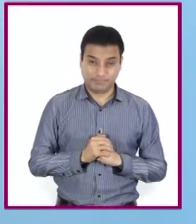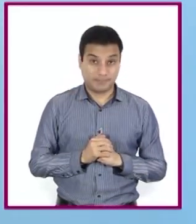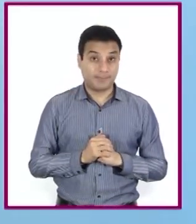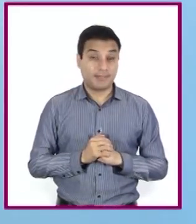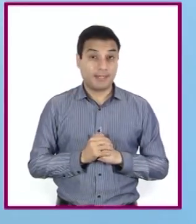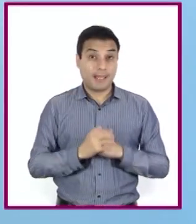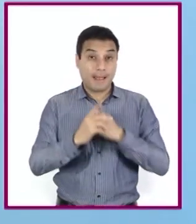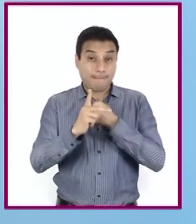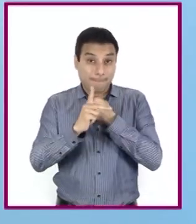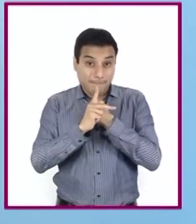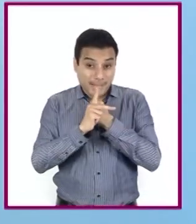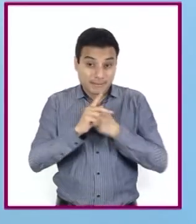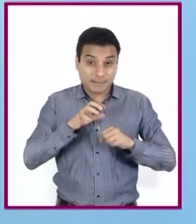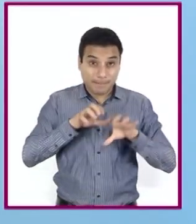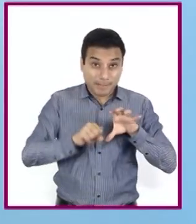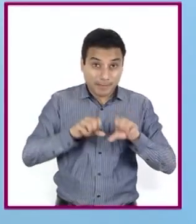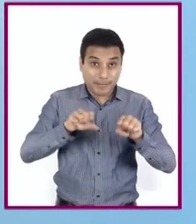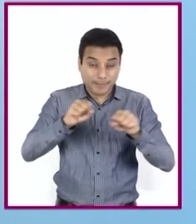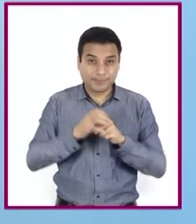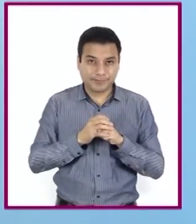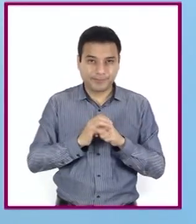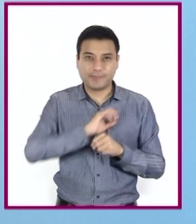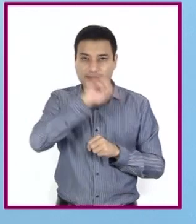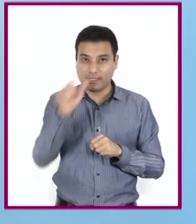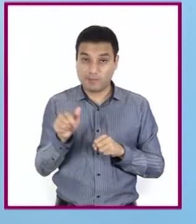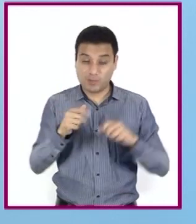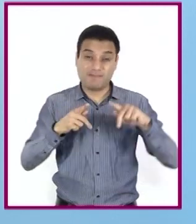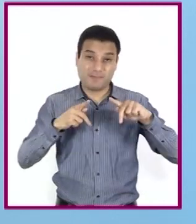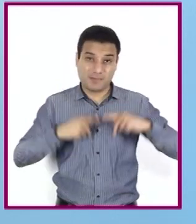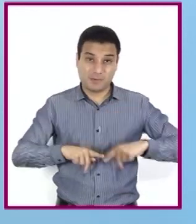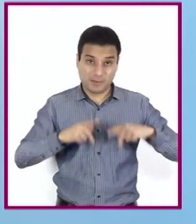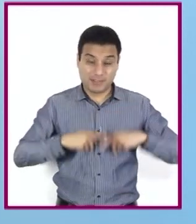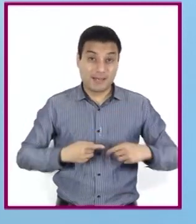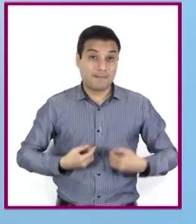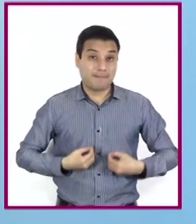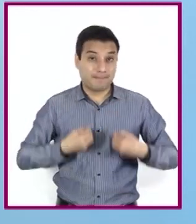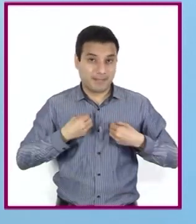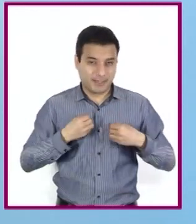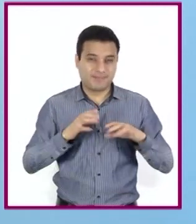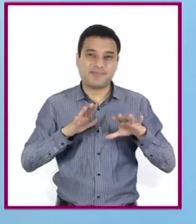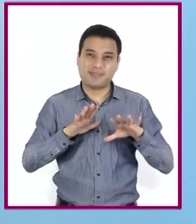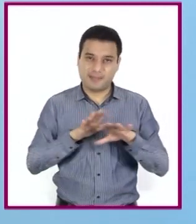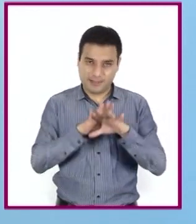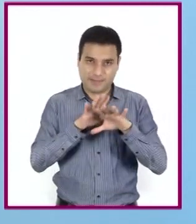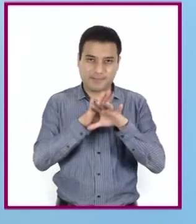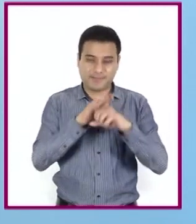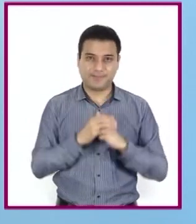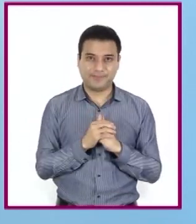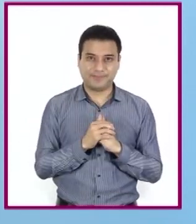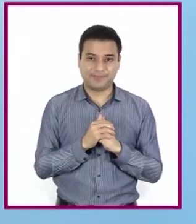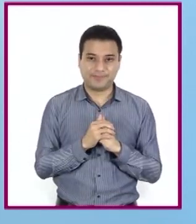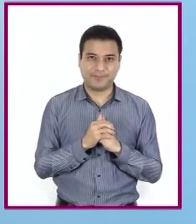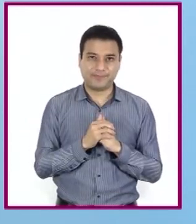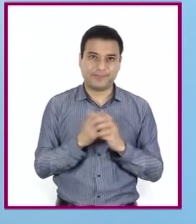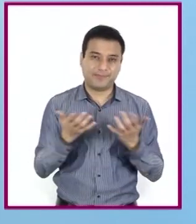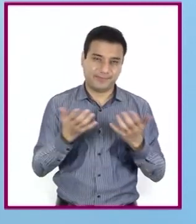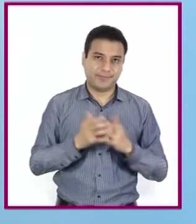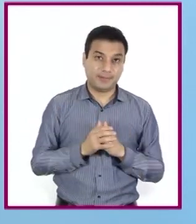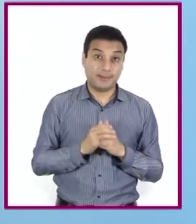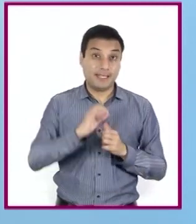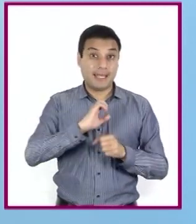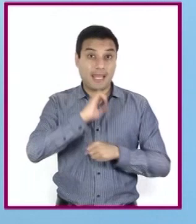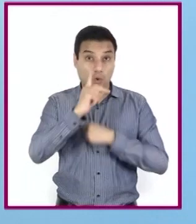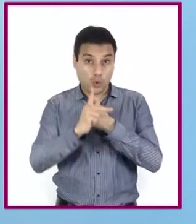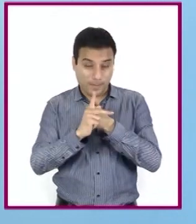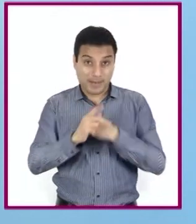colonialismo repercutió en la vida cotidiana de las personas de los países afectados. El expansionismo